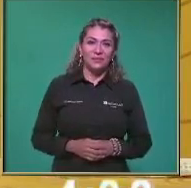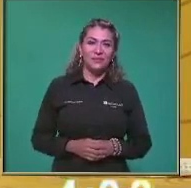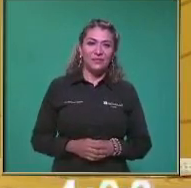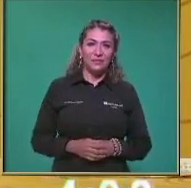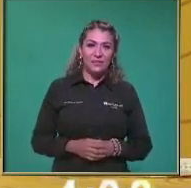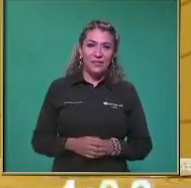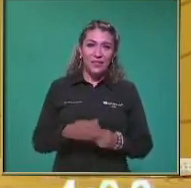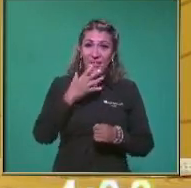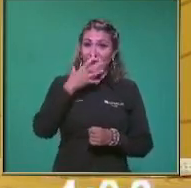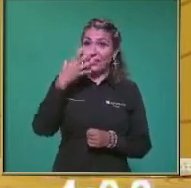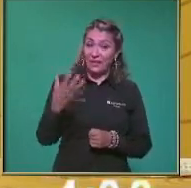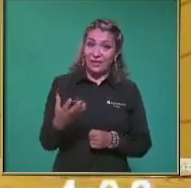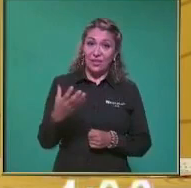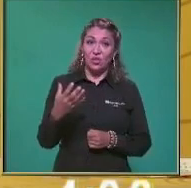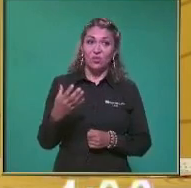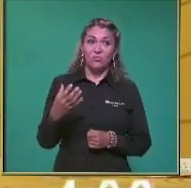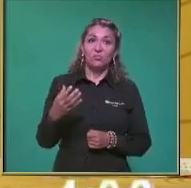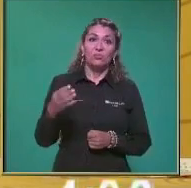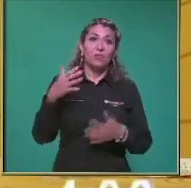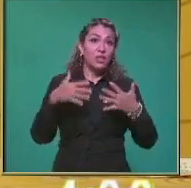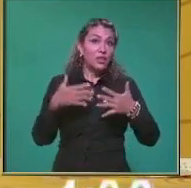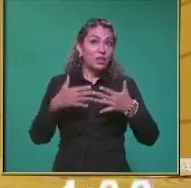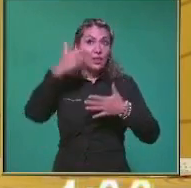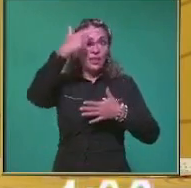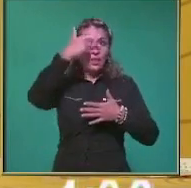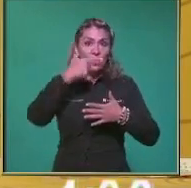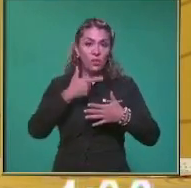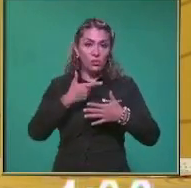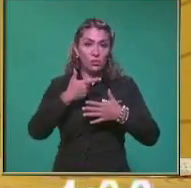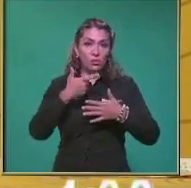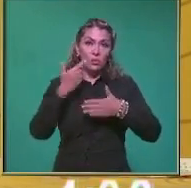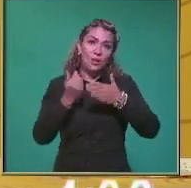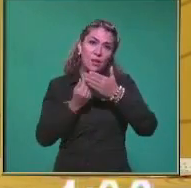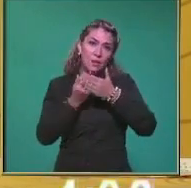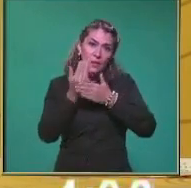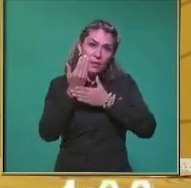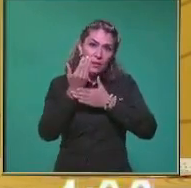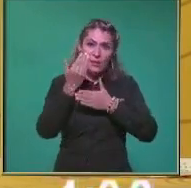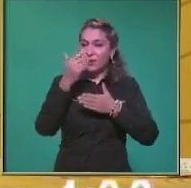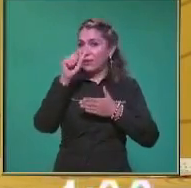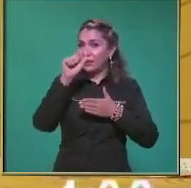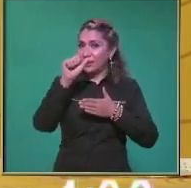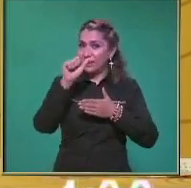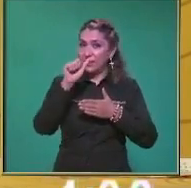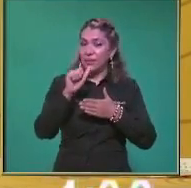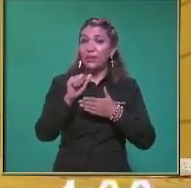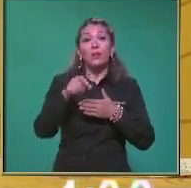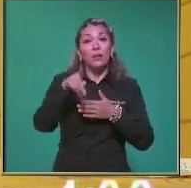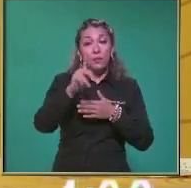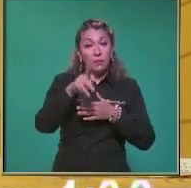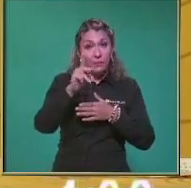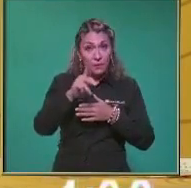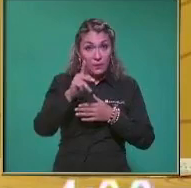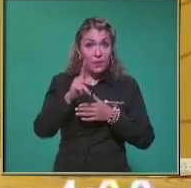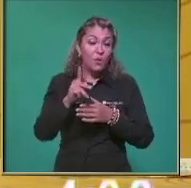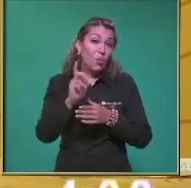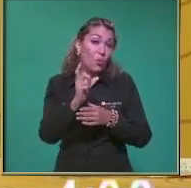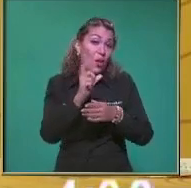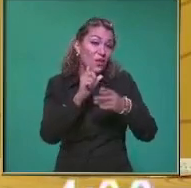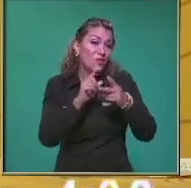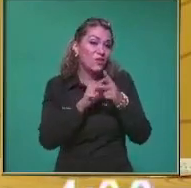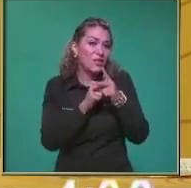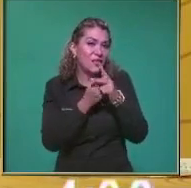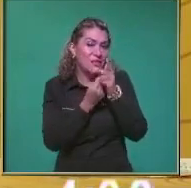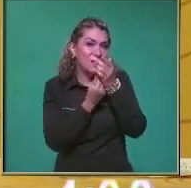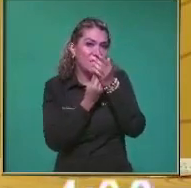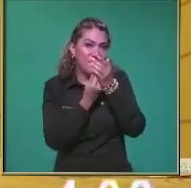el grito, por lo general, lo escuchan el día 15, ¿sí? Pero la historia dice que es en los albores del 16. ¿Alguien sabe